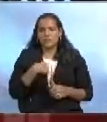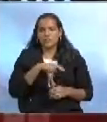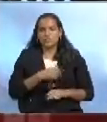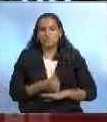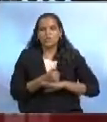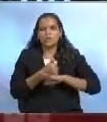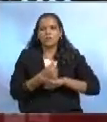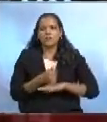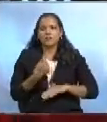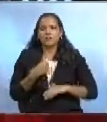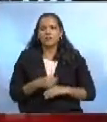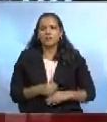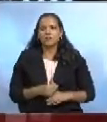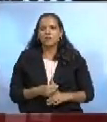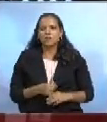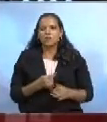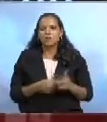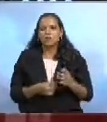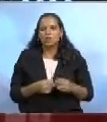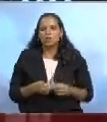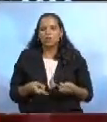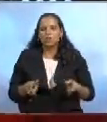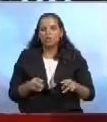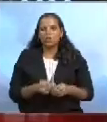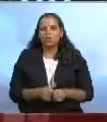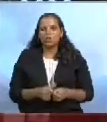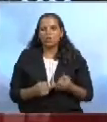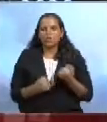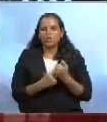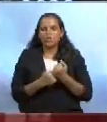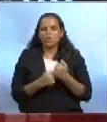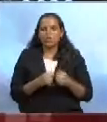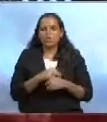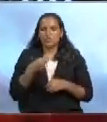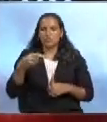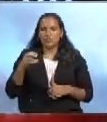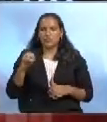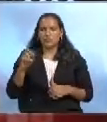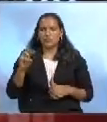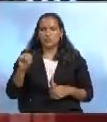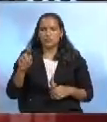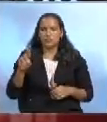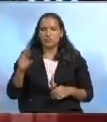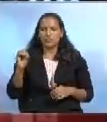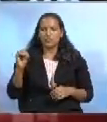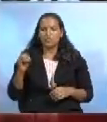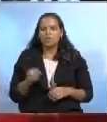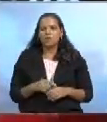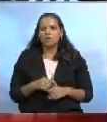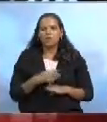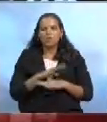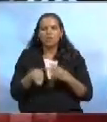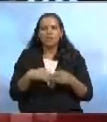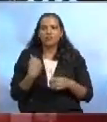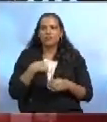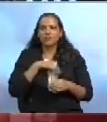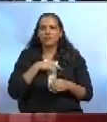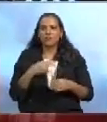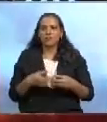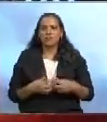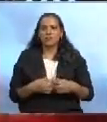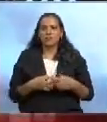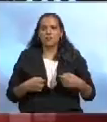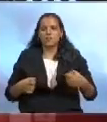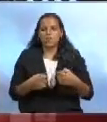directorio, no solamente como amigos, también dar el respaldo a Homero. Es por ello que cada miembro del directorio